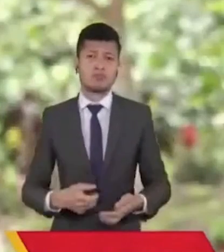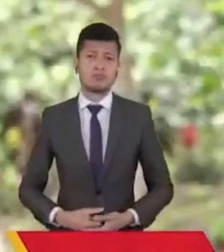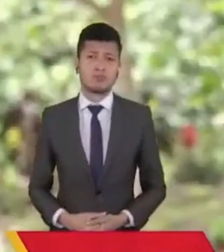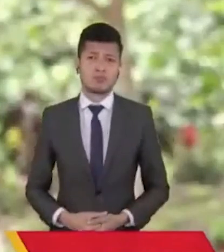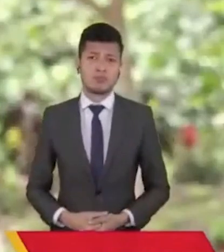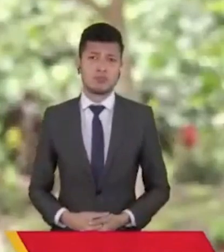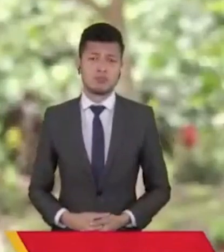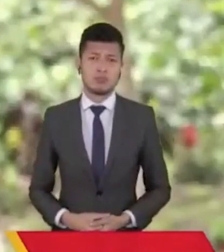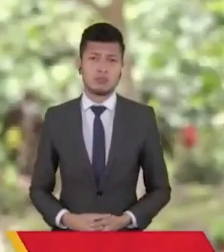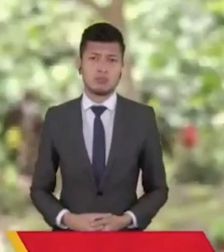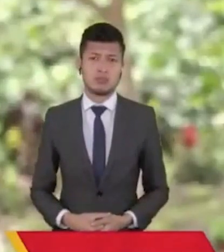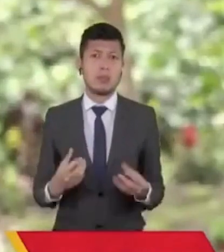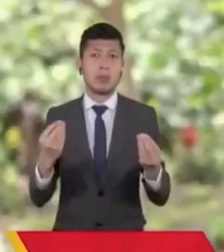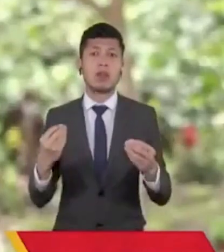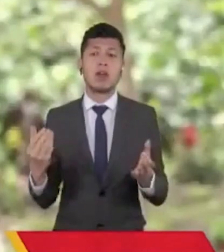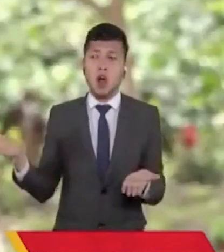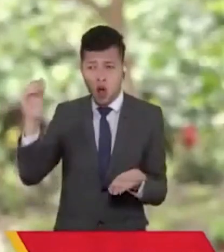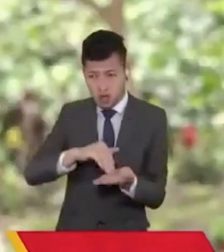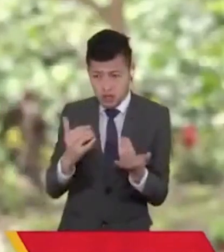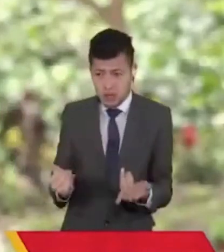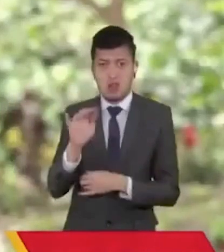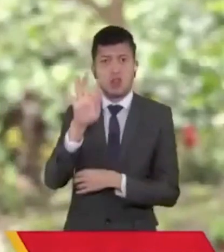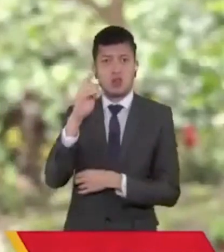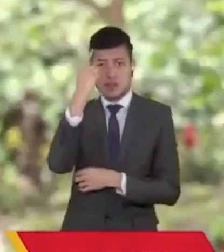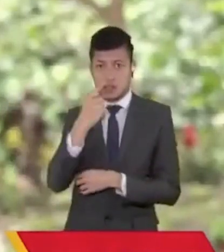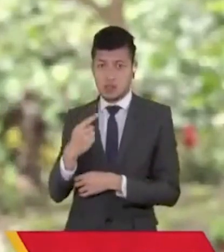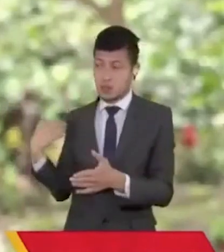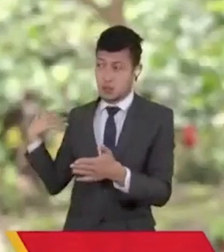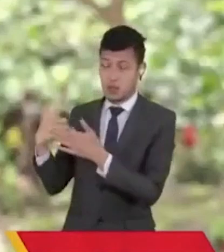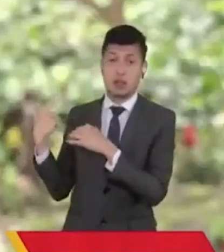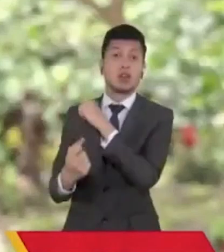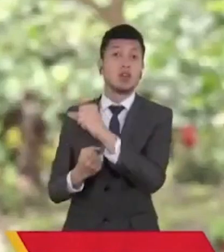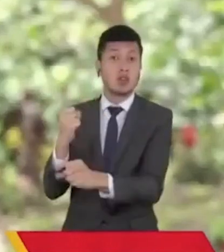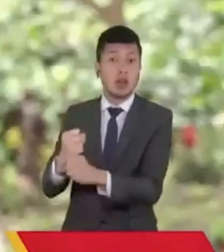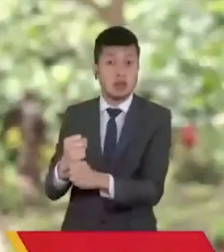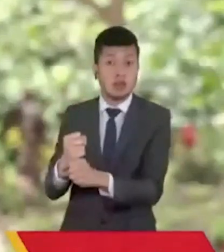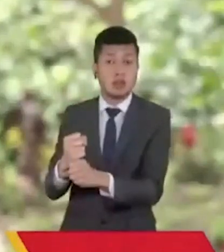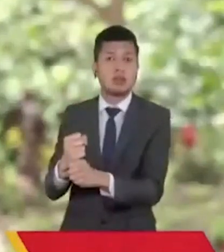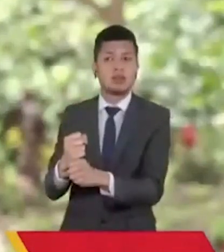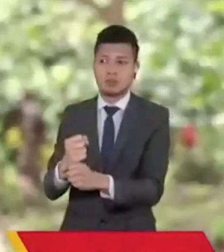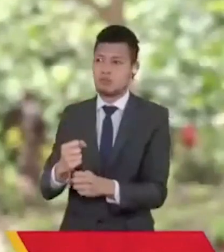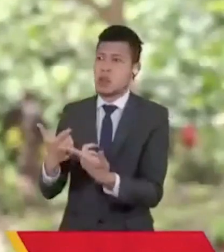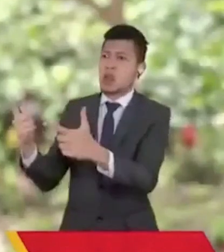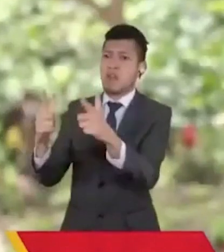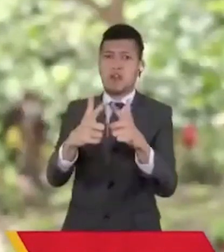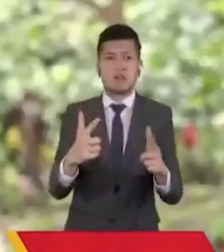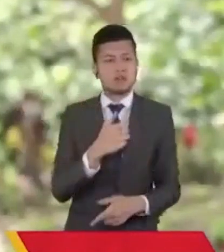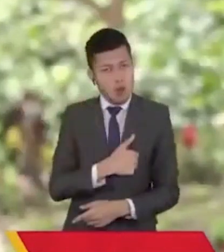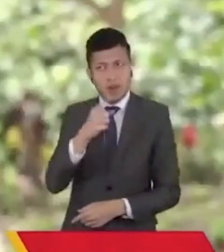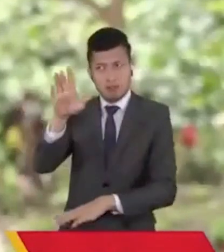para que no se vuelva a llegar otro aniversario del 9 de septiembre en medio de la impunidad. Por favor, dé esas